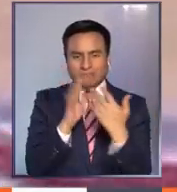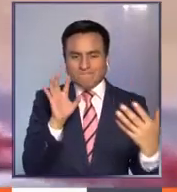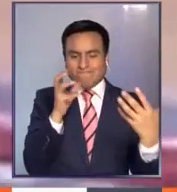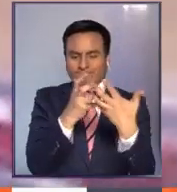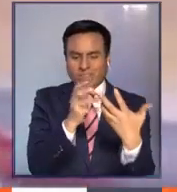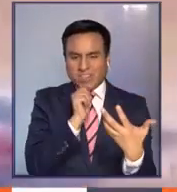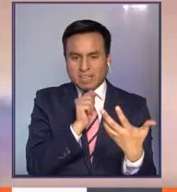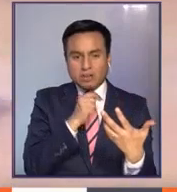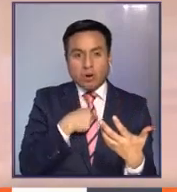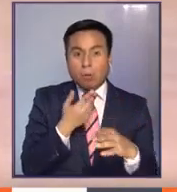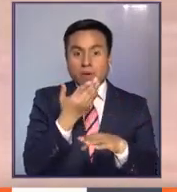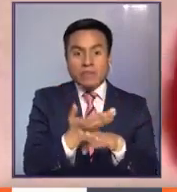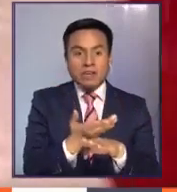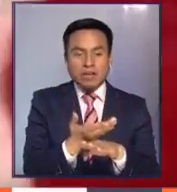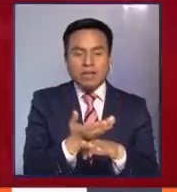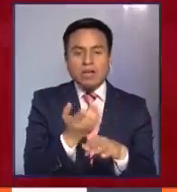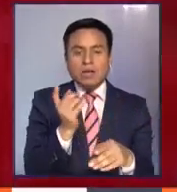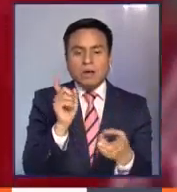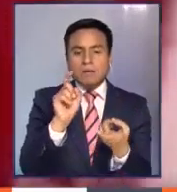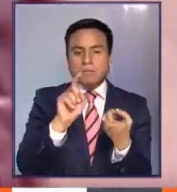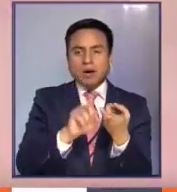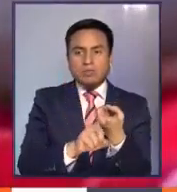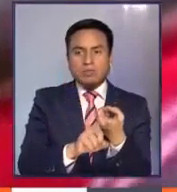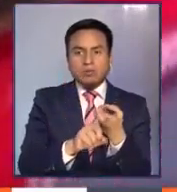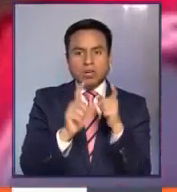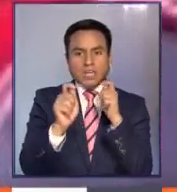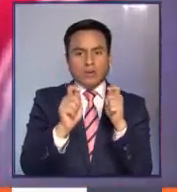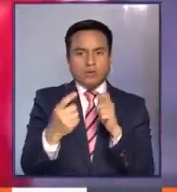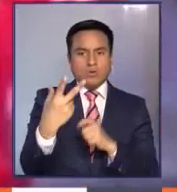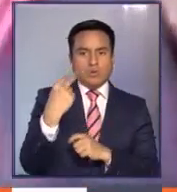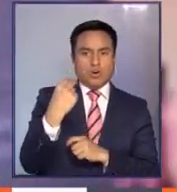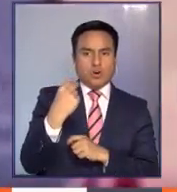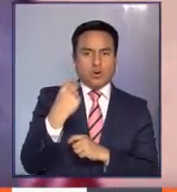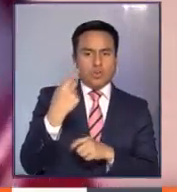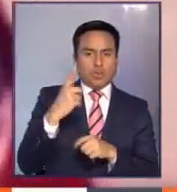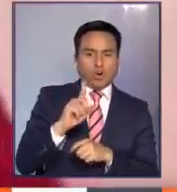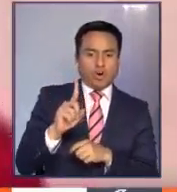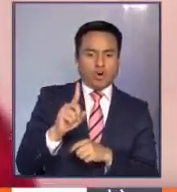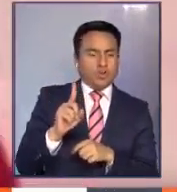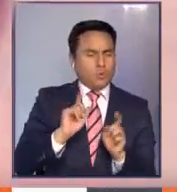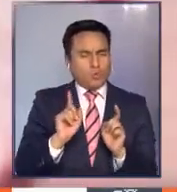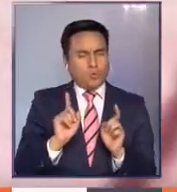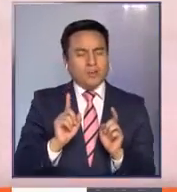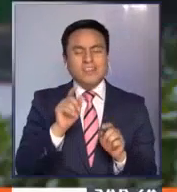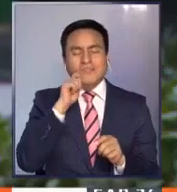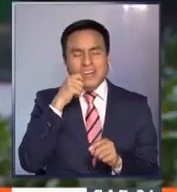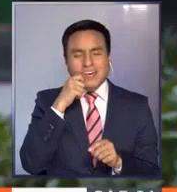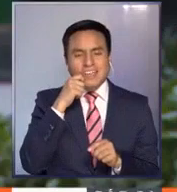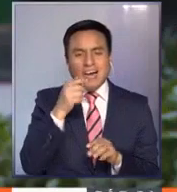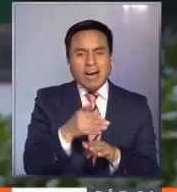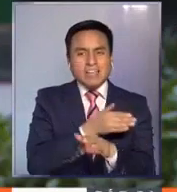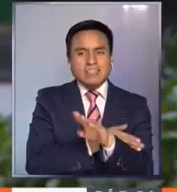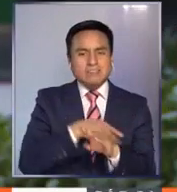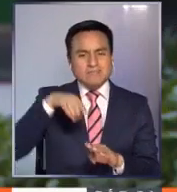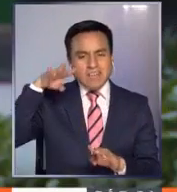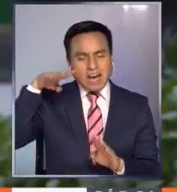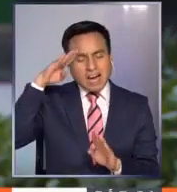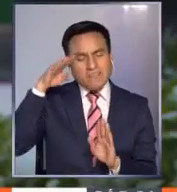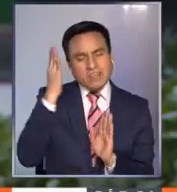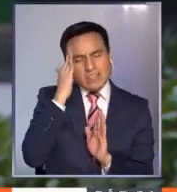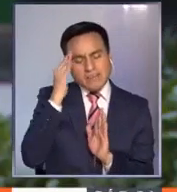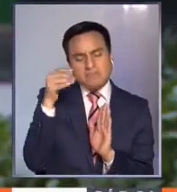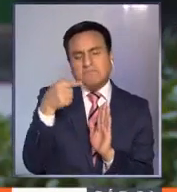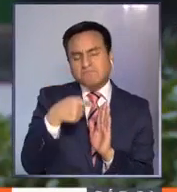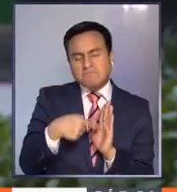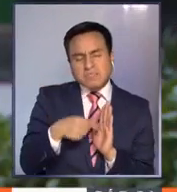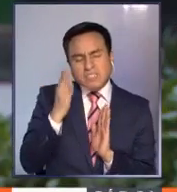yo no voy a pedir la mano con el riesgo de que me digan que no. Por lo tanto, es como que eso ya está prepauteado.